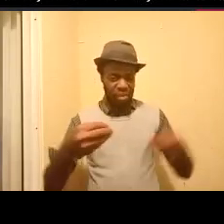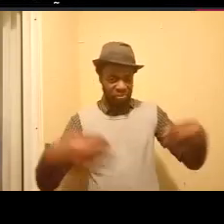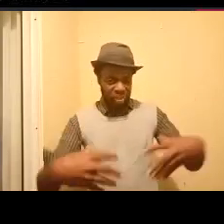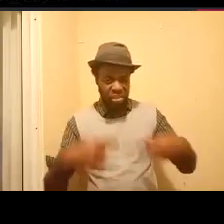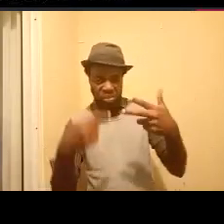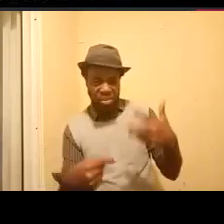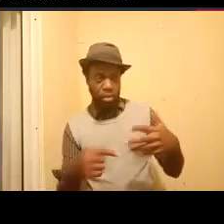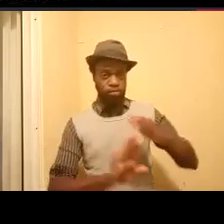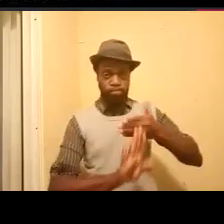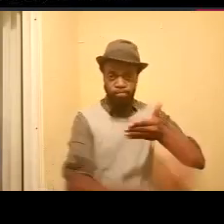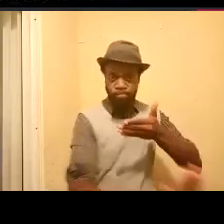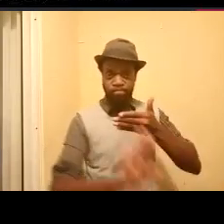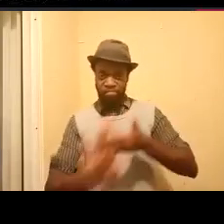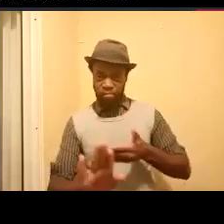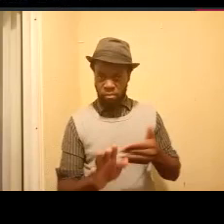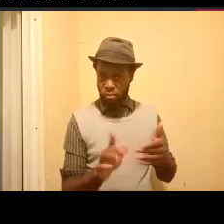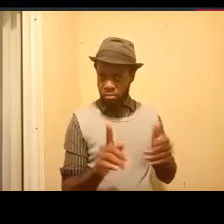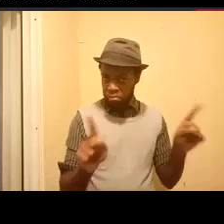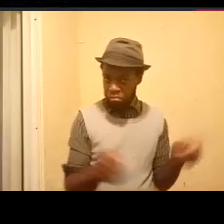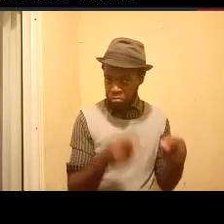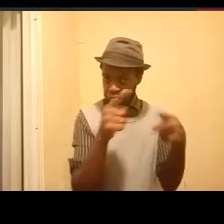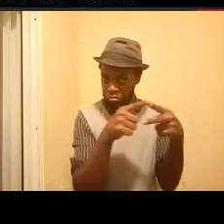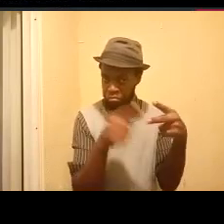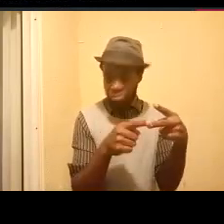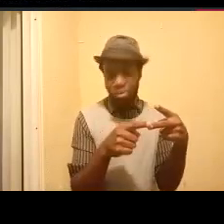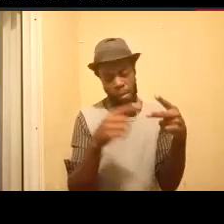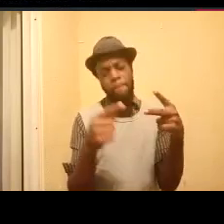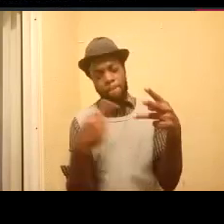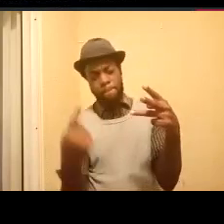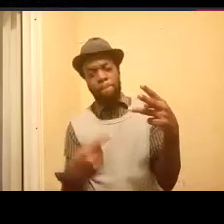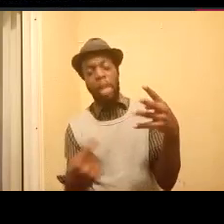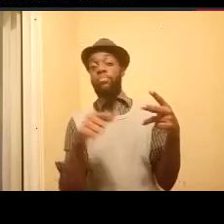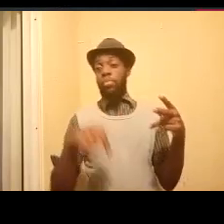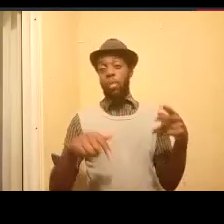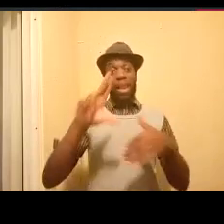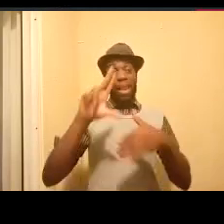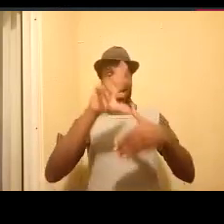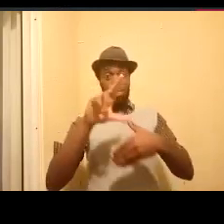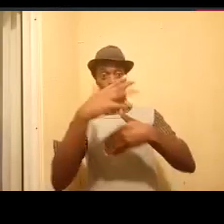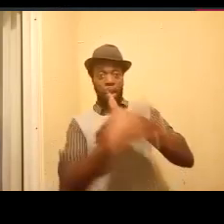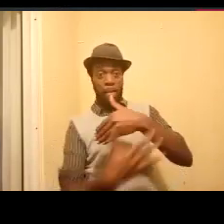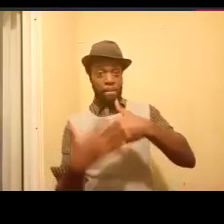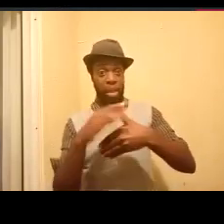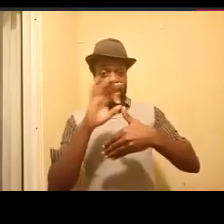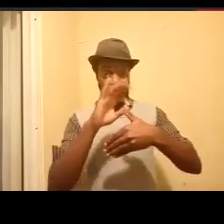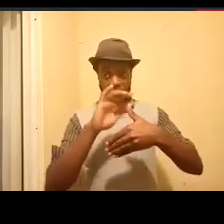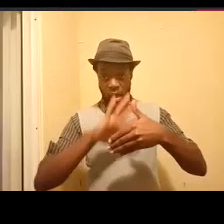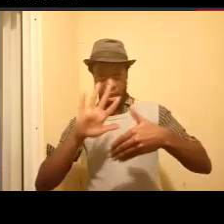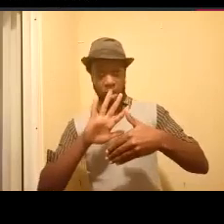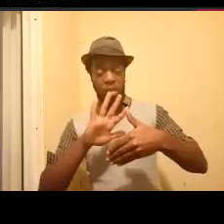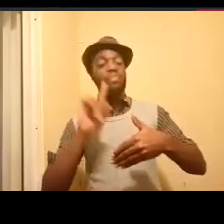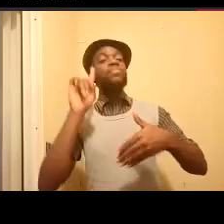así como acá en Latinoamérica puede hacer ver que la educación